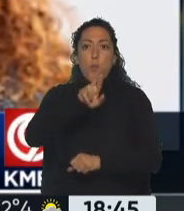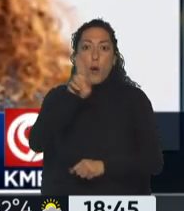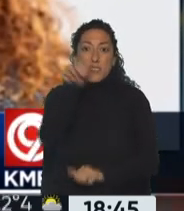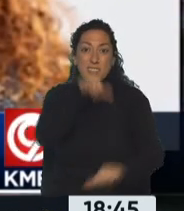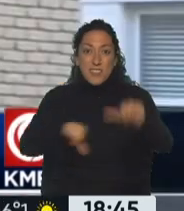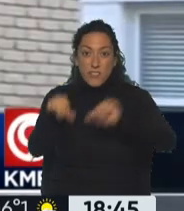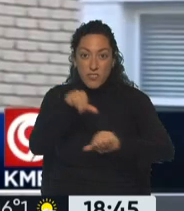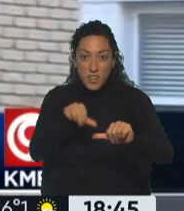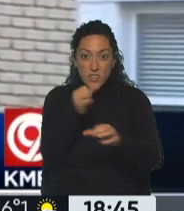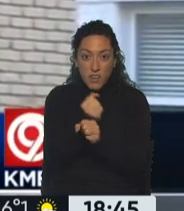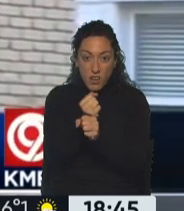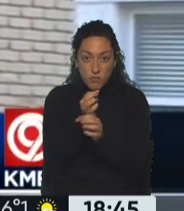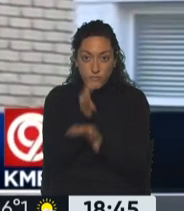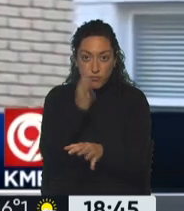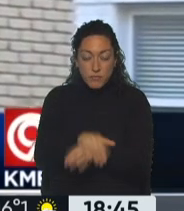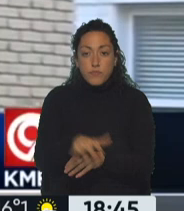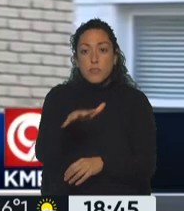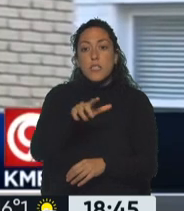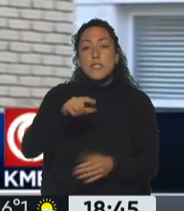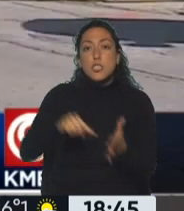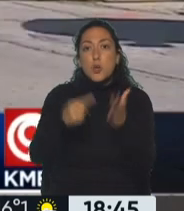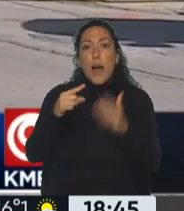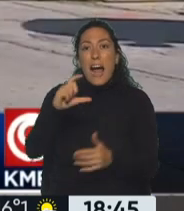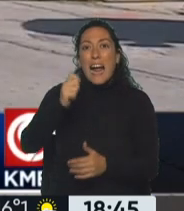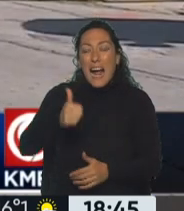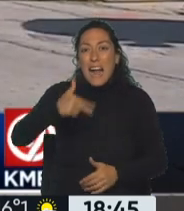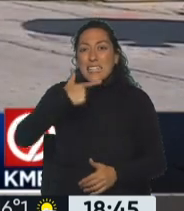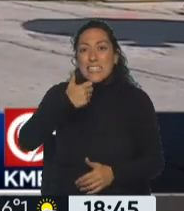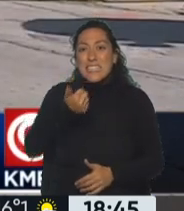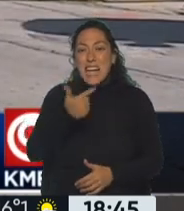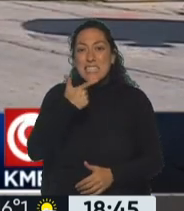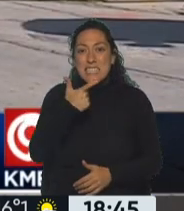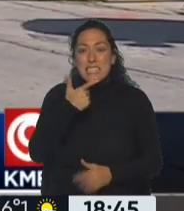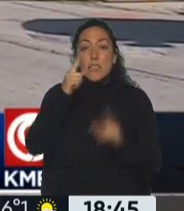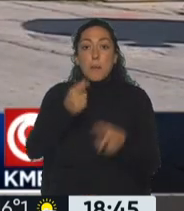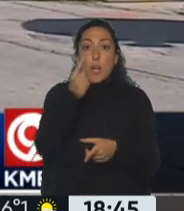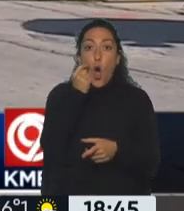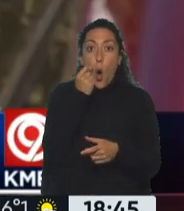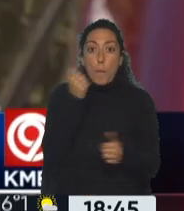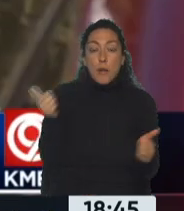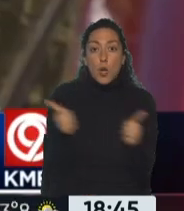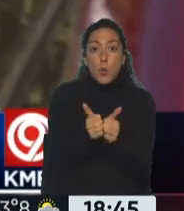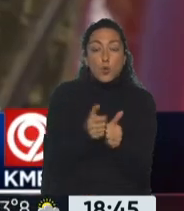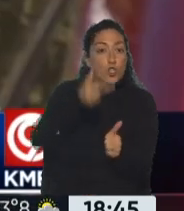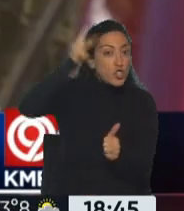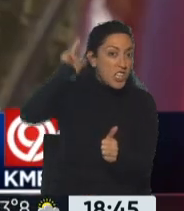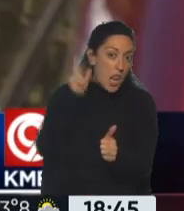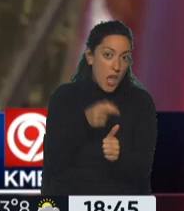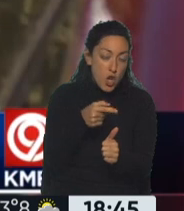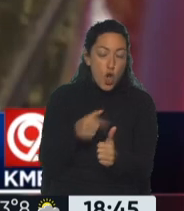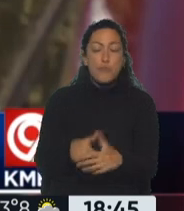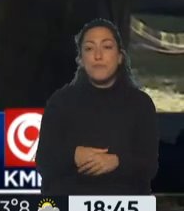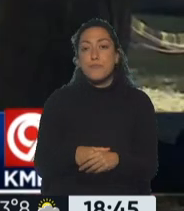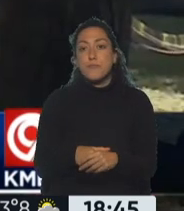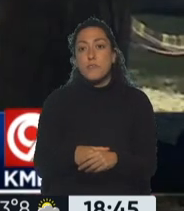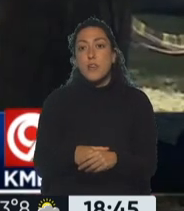todo ocurrió en la ciudad de Kansas junto a ella también encontraron el cuerpo de un hombre de nacionalidad chilena luego del